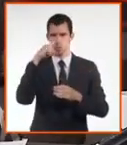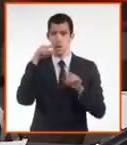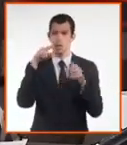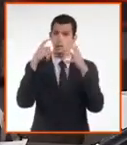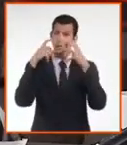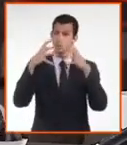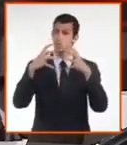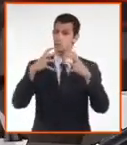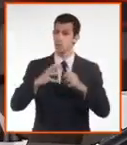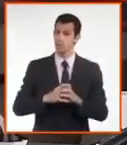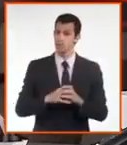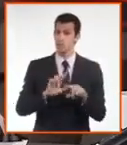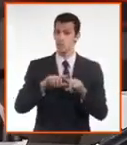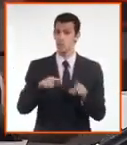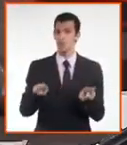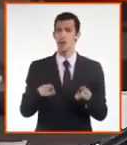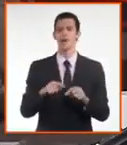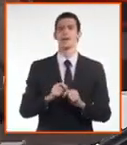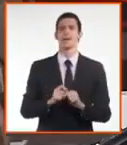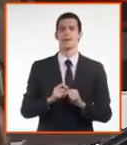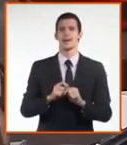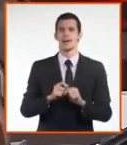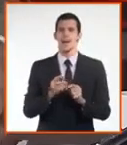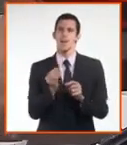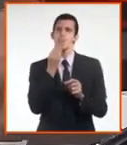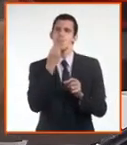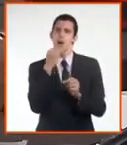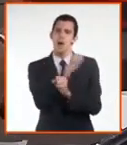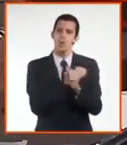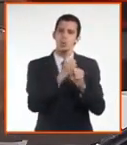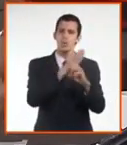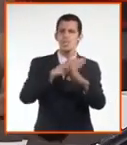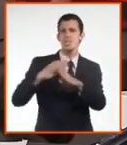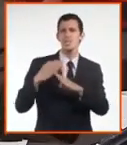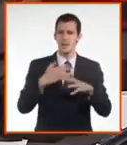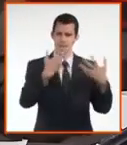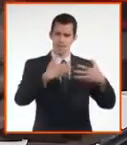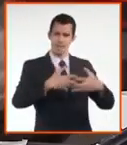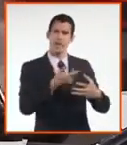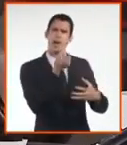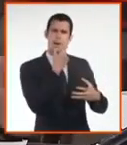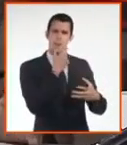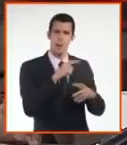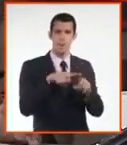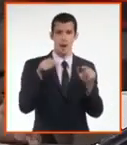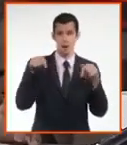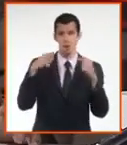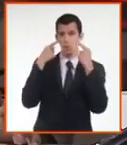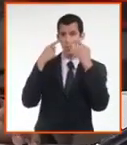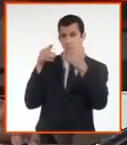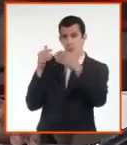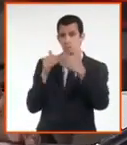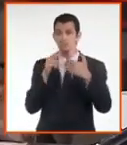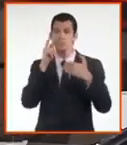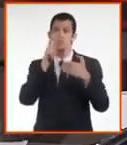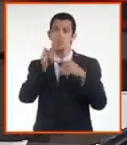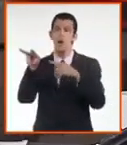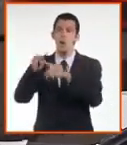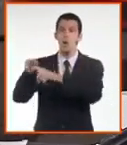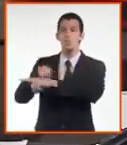rusia y ucrania que también involucra a bielorrusia y que son grandes productores entonces